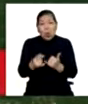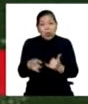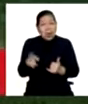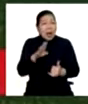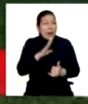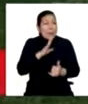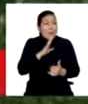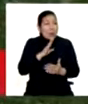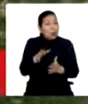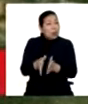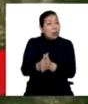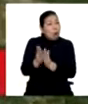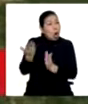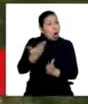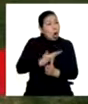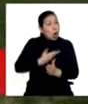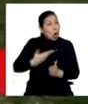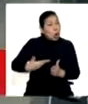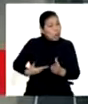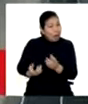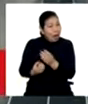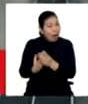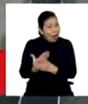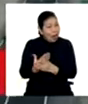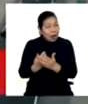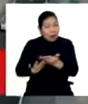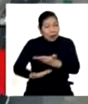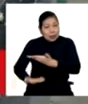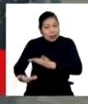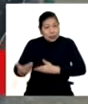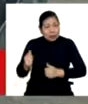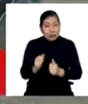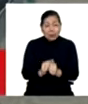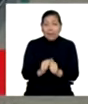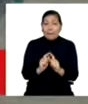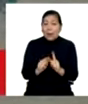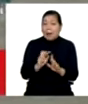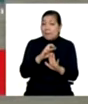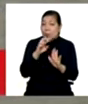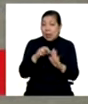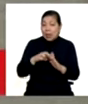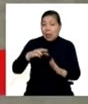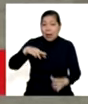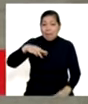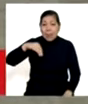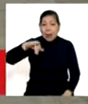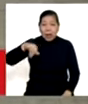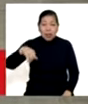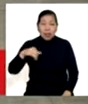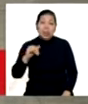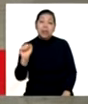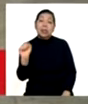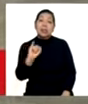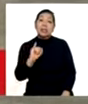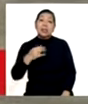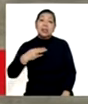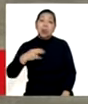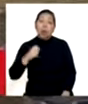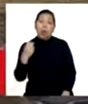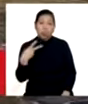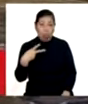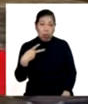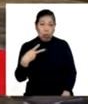que comenta, se ha solicitado al gobierno regional de Arequipa la transferencia de precisamente el proyecto Majes-Ninhuas 2, ¿no? Para lograr